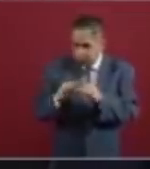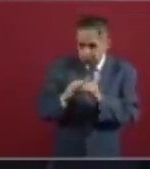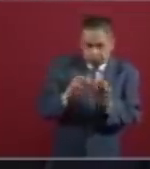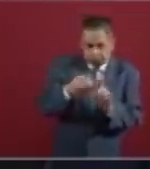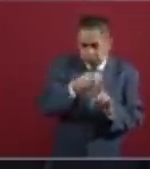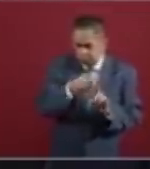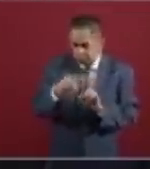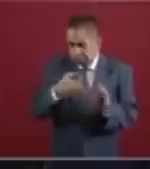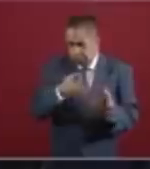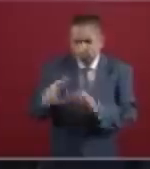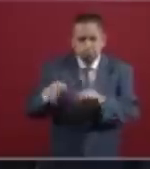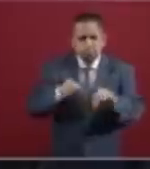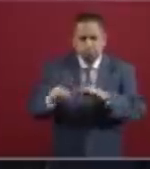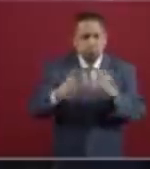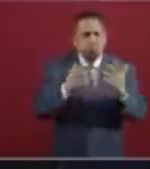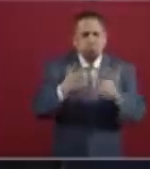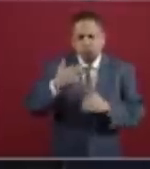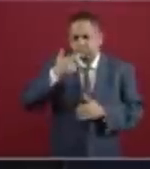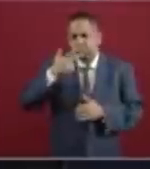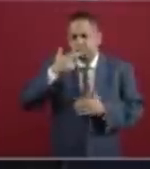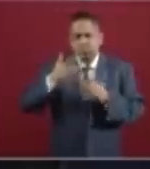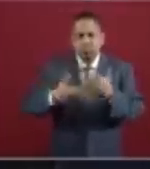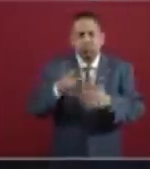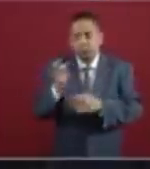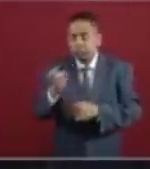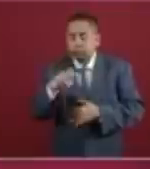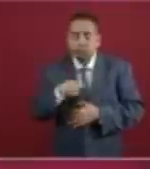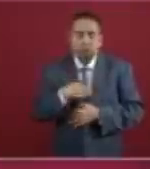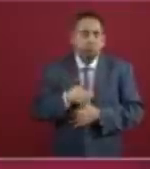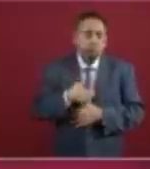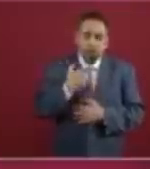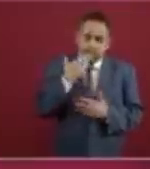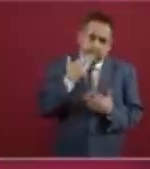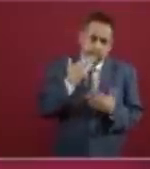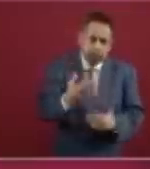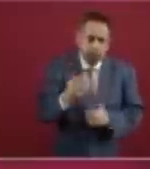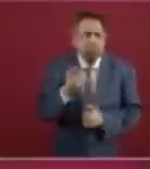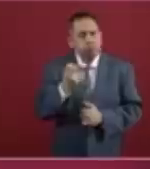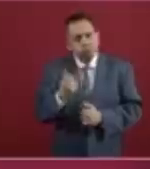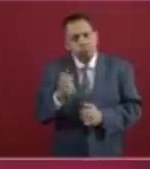situación laboral, cosa que celebro. Esto